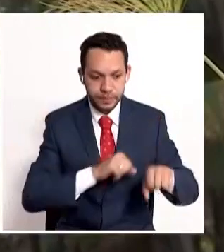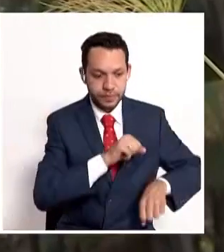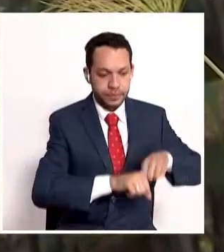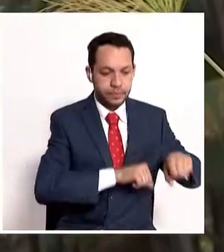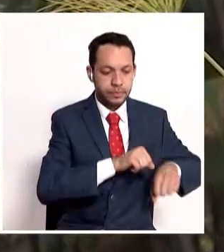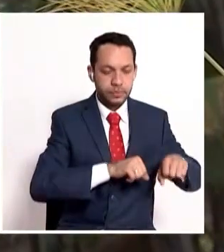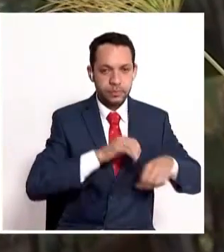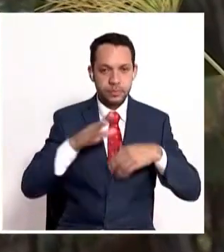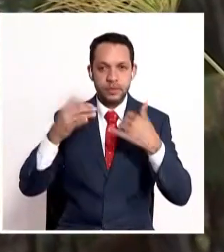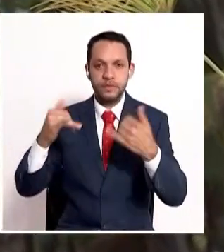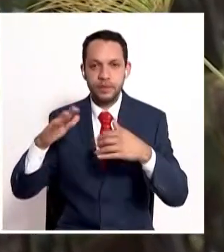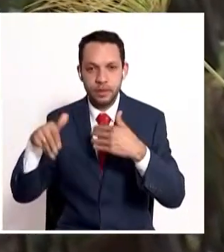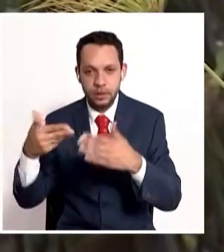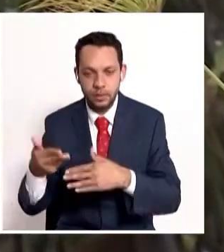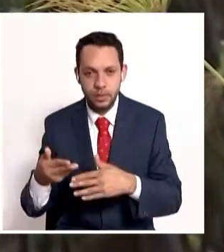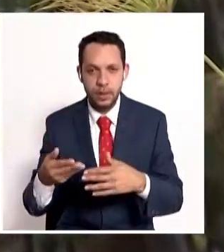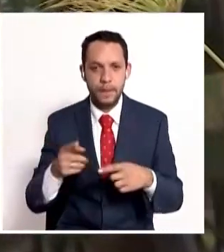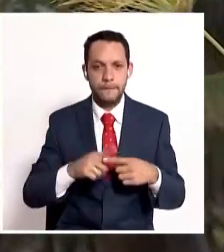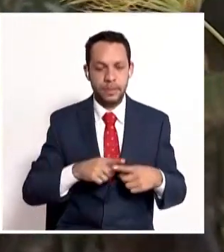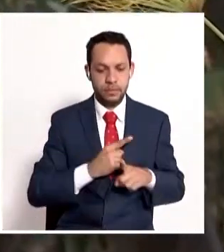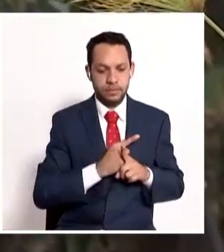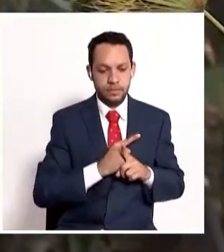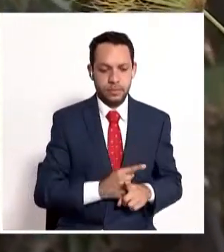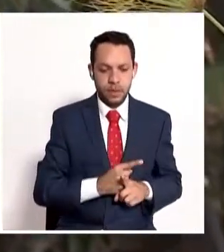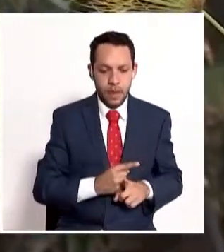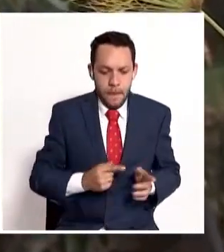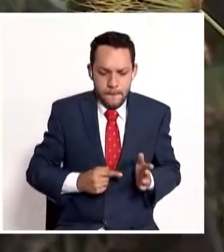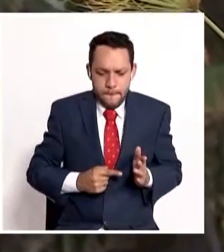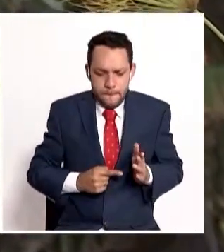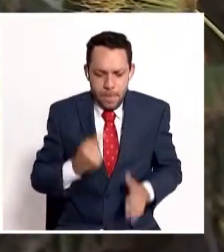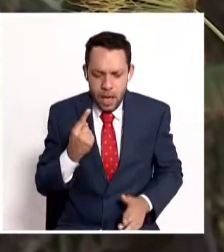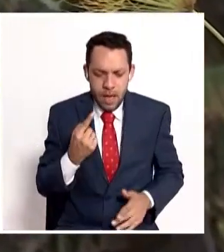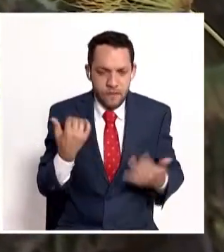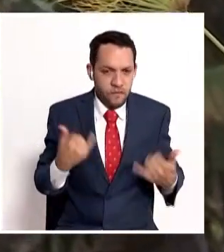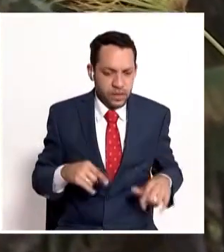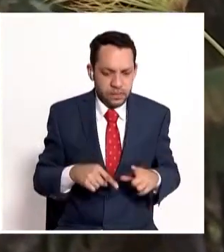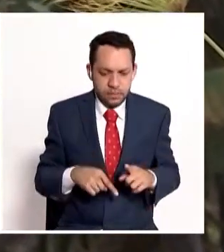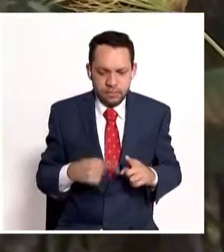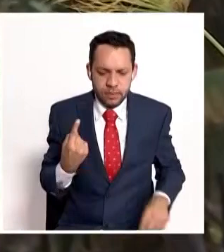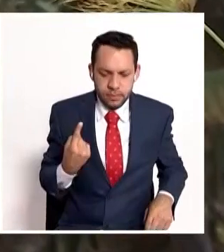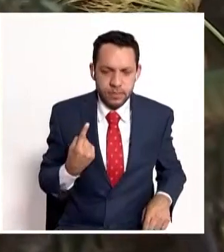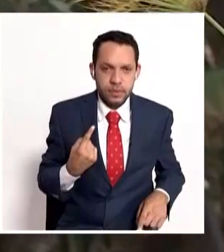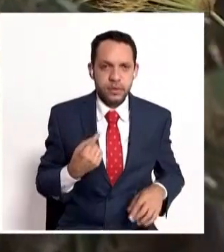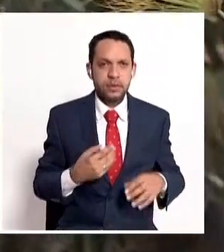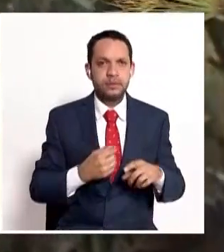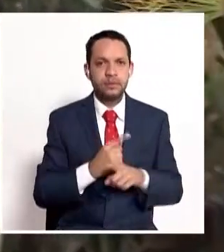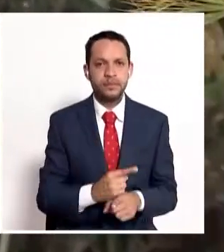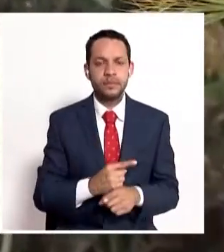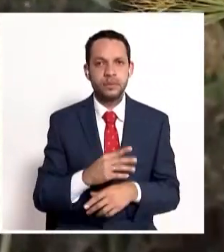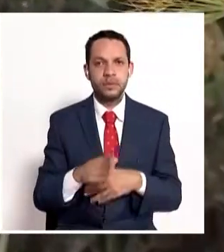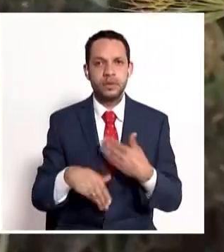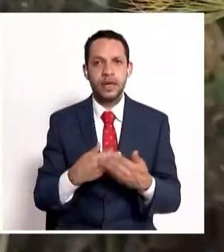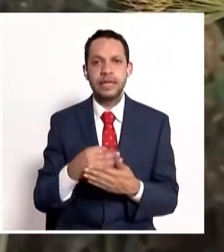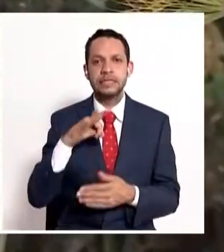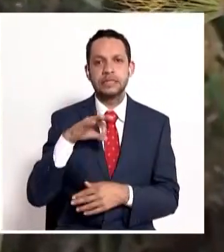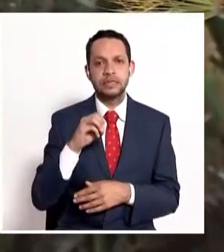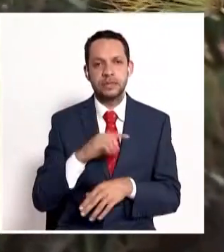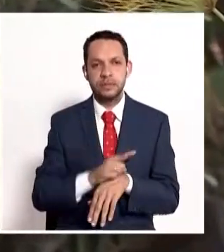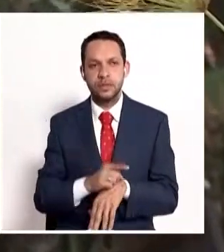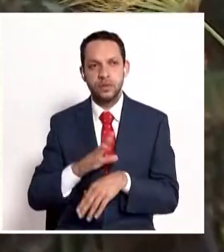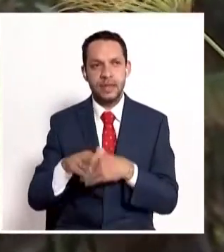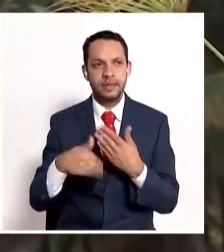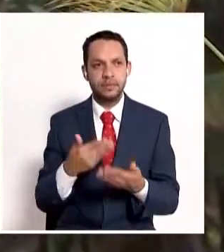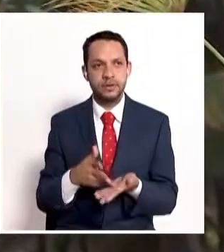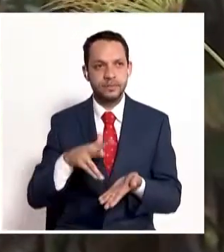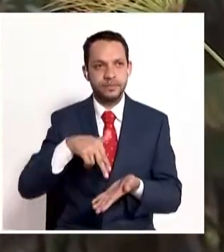dividir en dos momentos inmediatamente termino de hacer ejercicio y un media hora o una hora después de